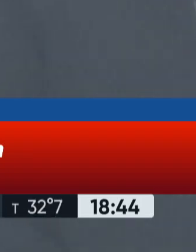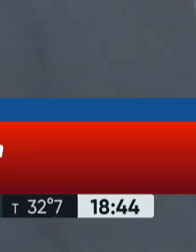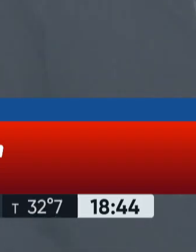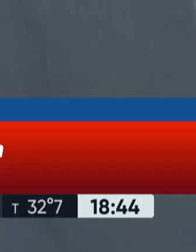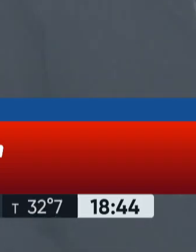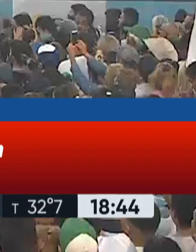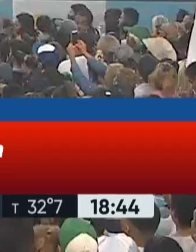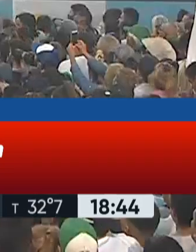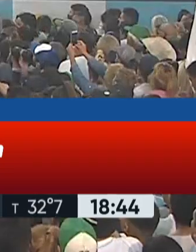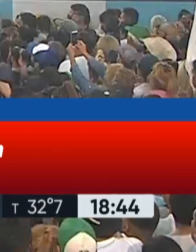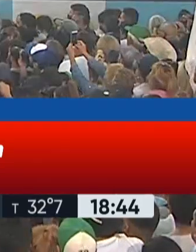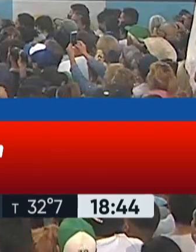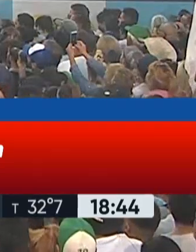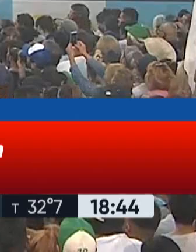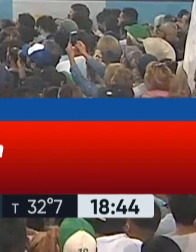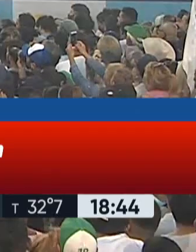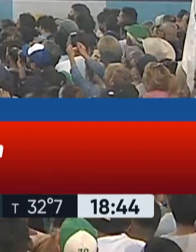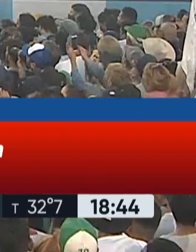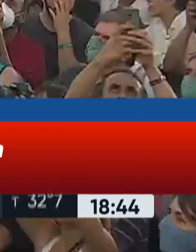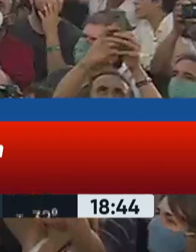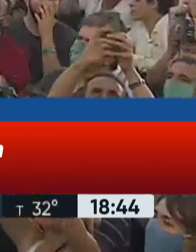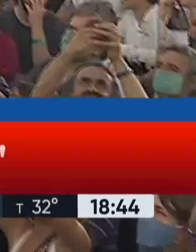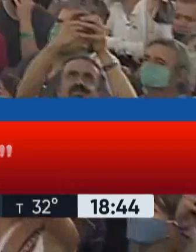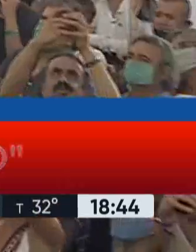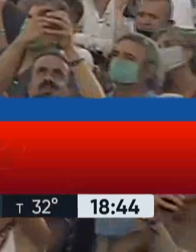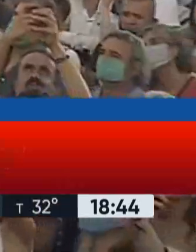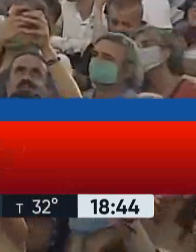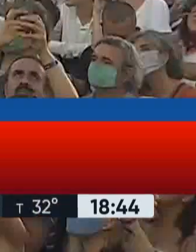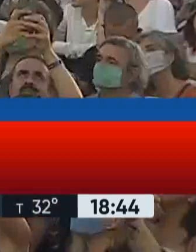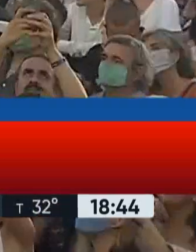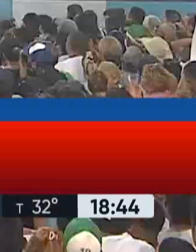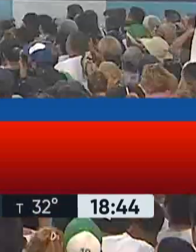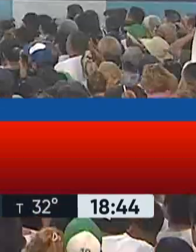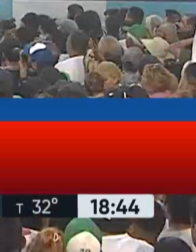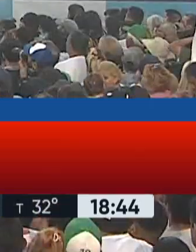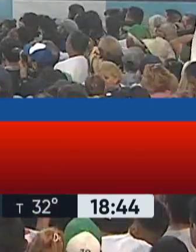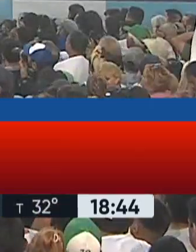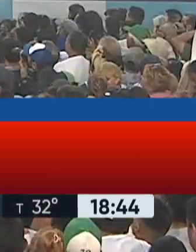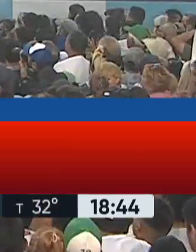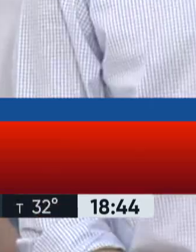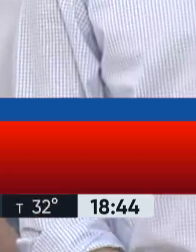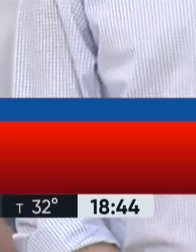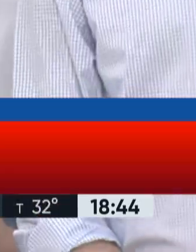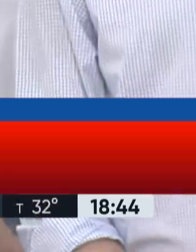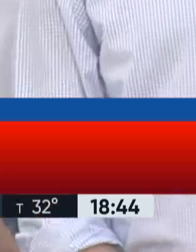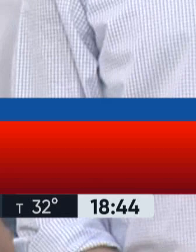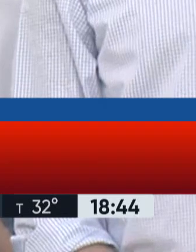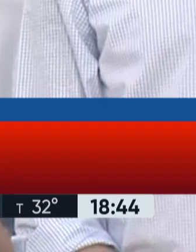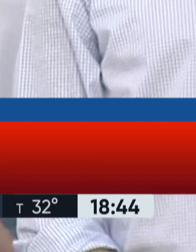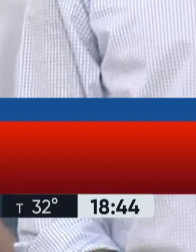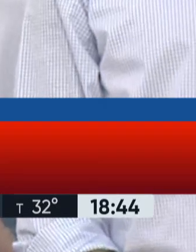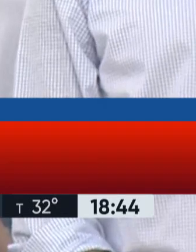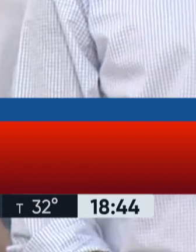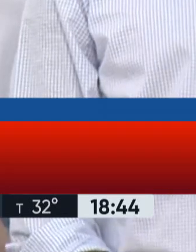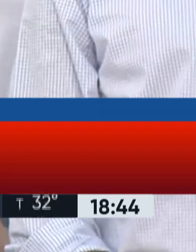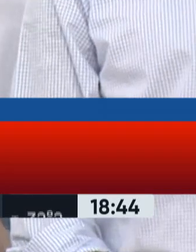época que en verdad se parece mucho al tiempo en que nosotros debimos asumir la